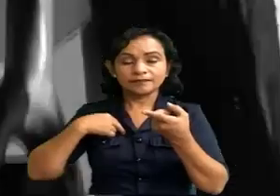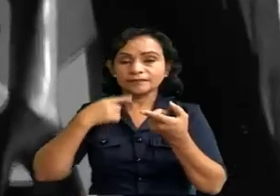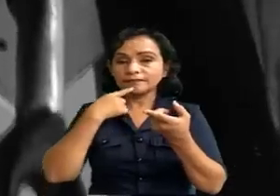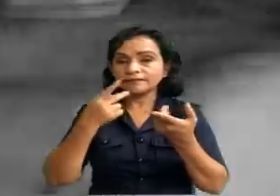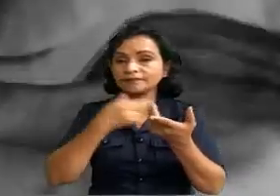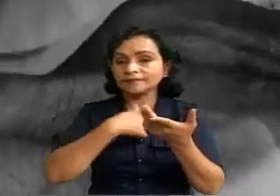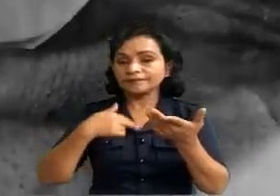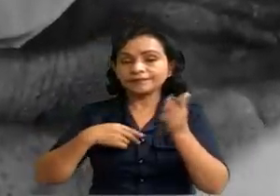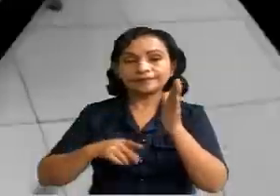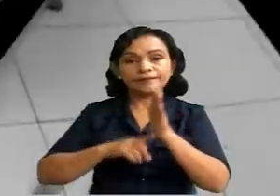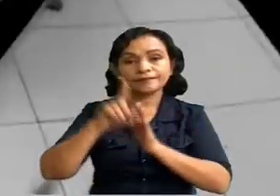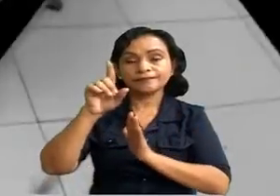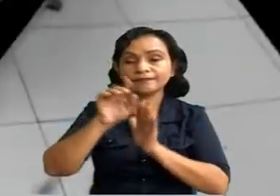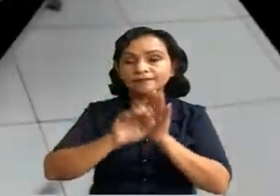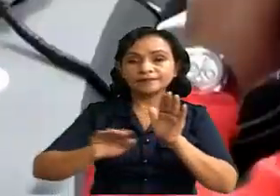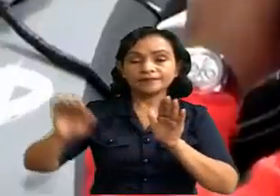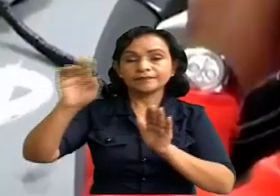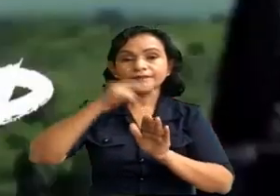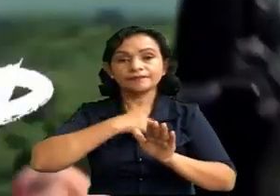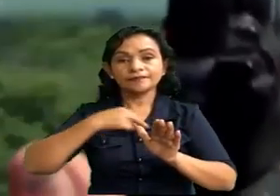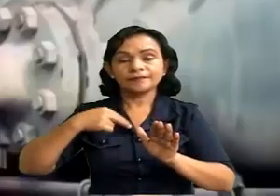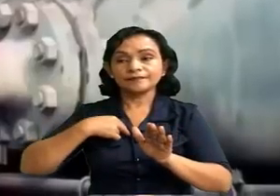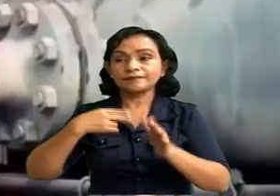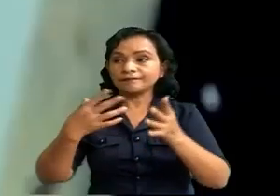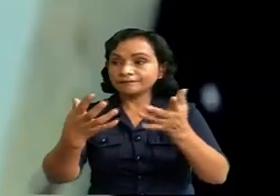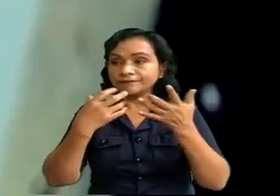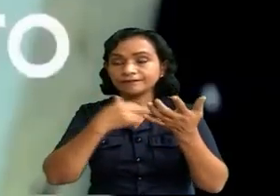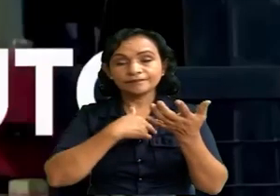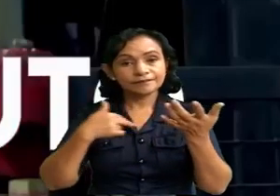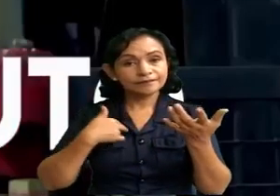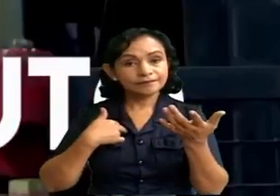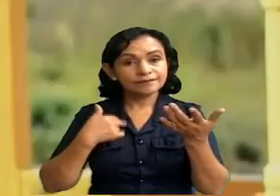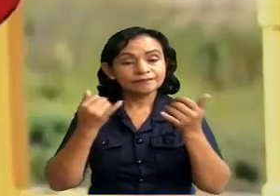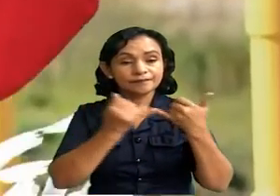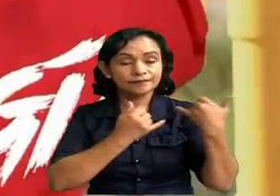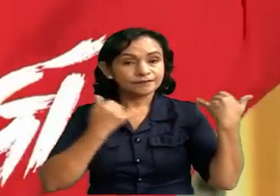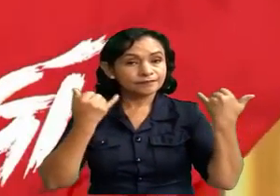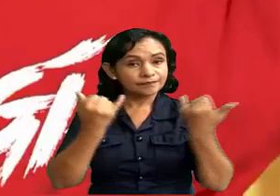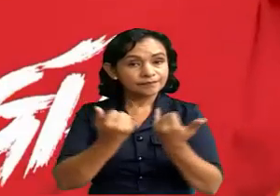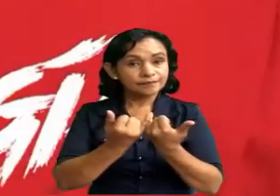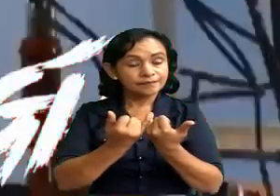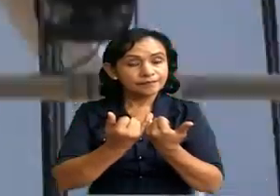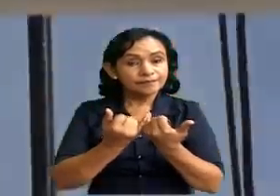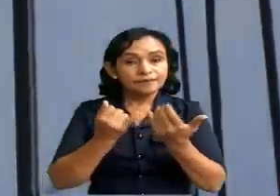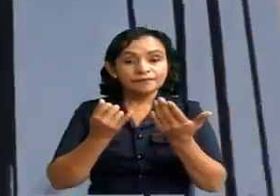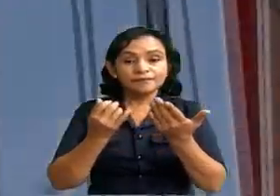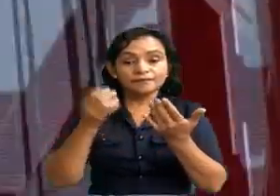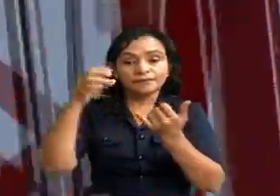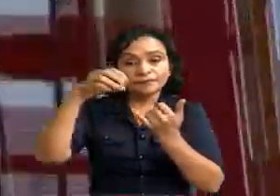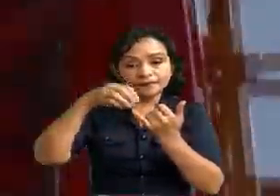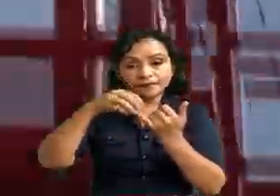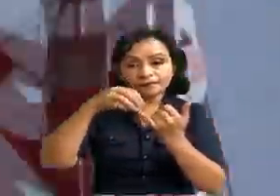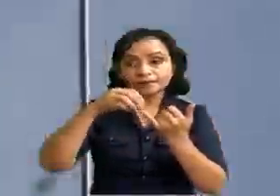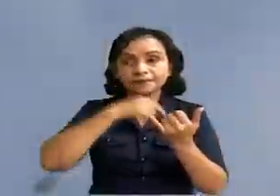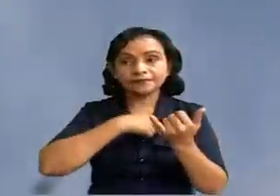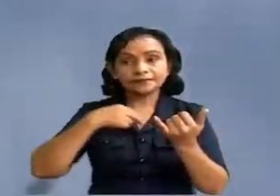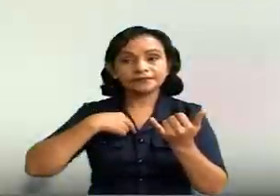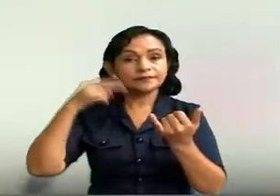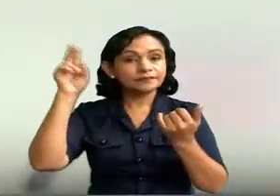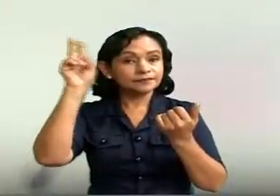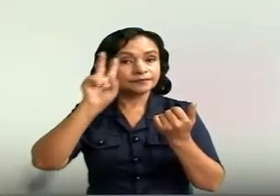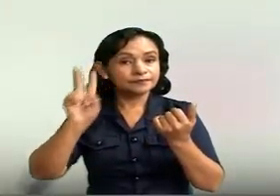años, sobre todo a través del INTEVE, el Instituto de Tecnología